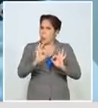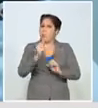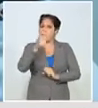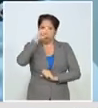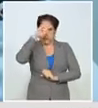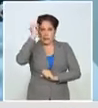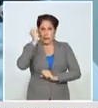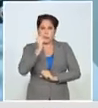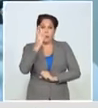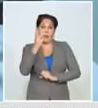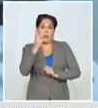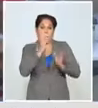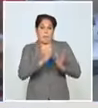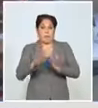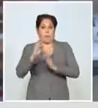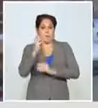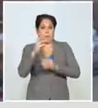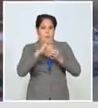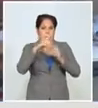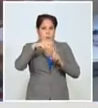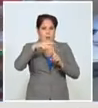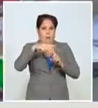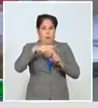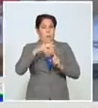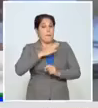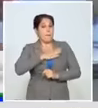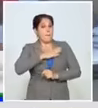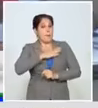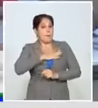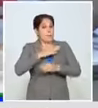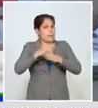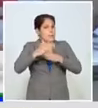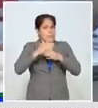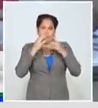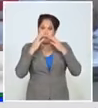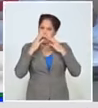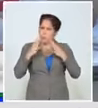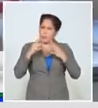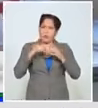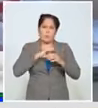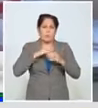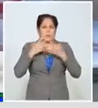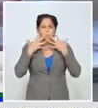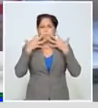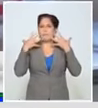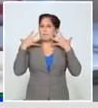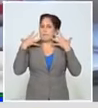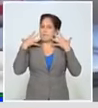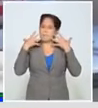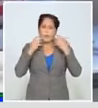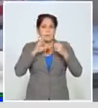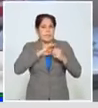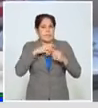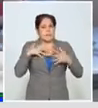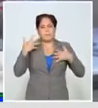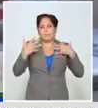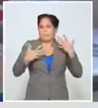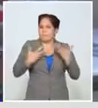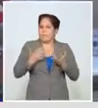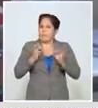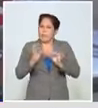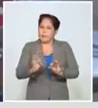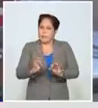tercera fase de ensayo clínico. Para mí significa tanta alegría tanto entusiasmo, vaya, no sé